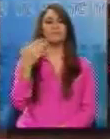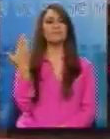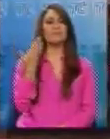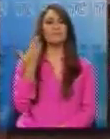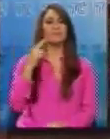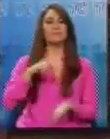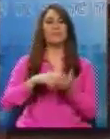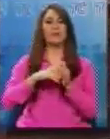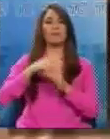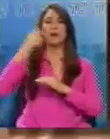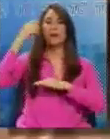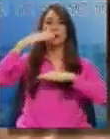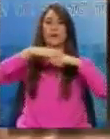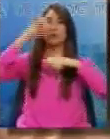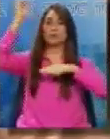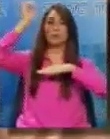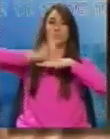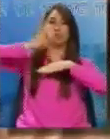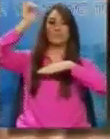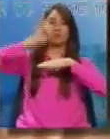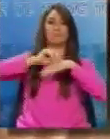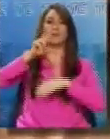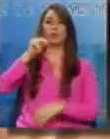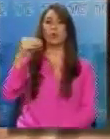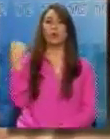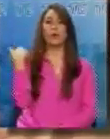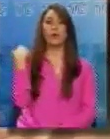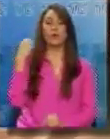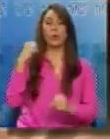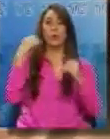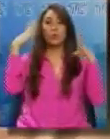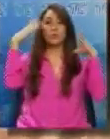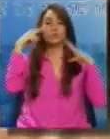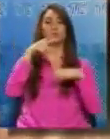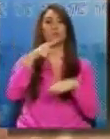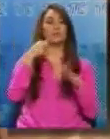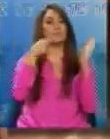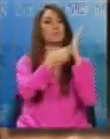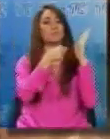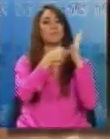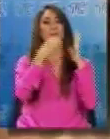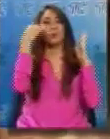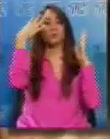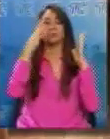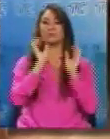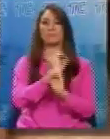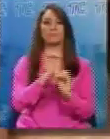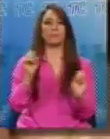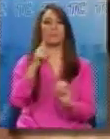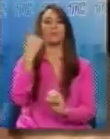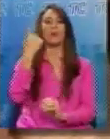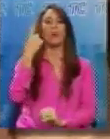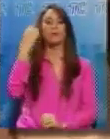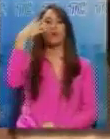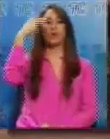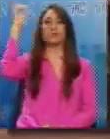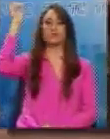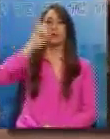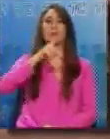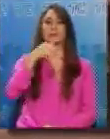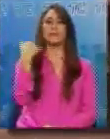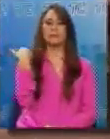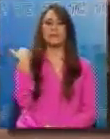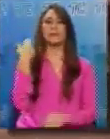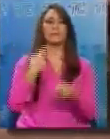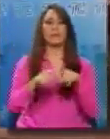proviene de paneles solares. No utilizamos energía eléctrica convencional. En este aeropuerto, si bien la tenemos para un caso de emergencia, pero no